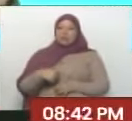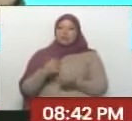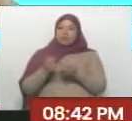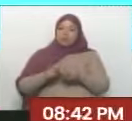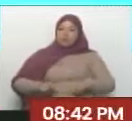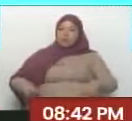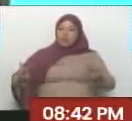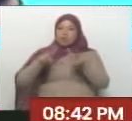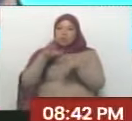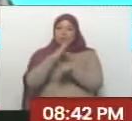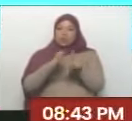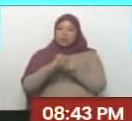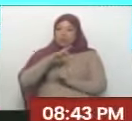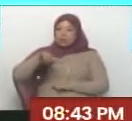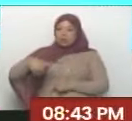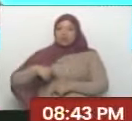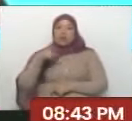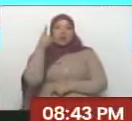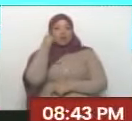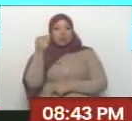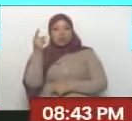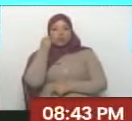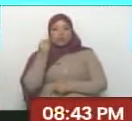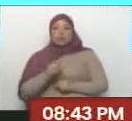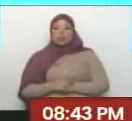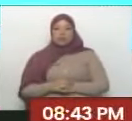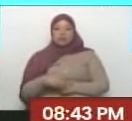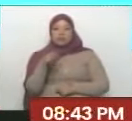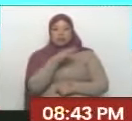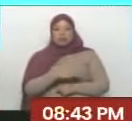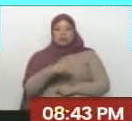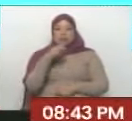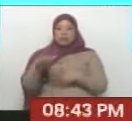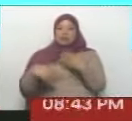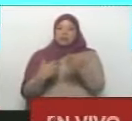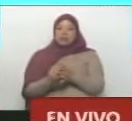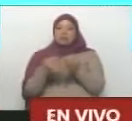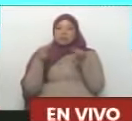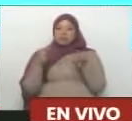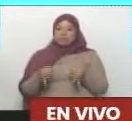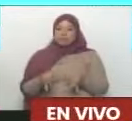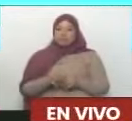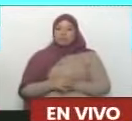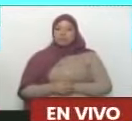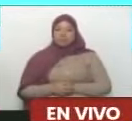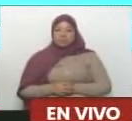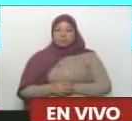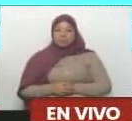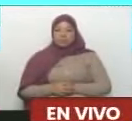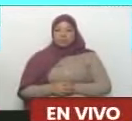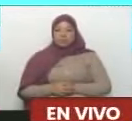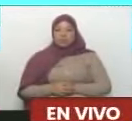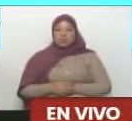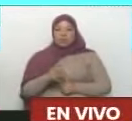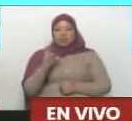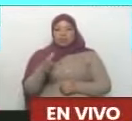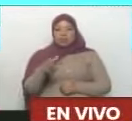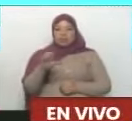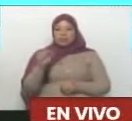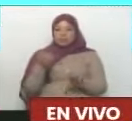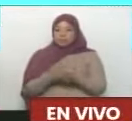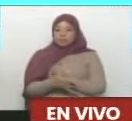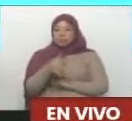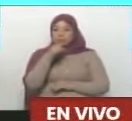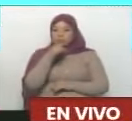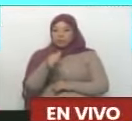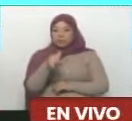valores y nuestros cultores y nuestra tradición tengan el sitio que se merecen. Lo de Cheo con la siembra del 4, yo siempre he dicho que